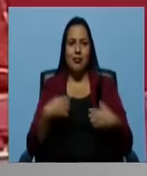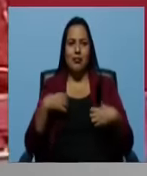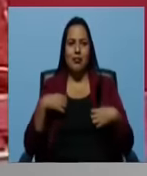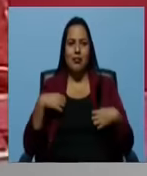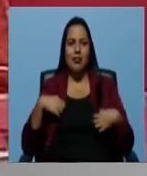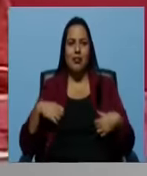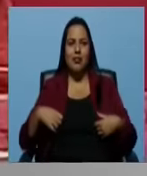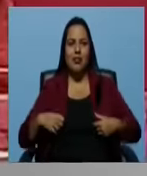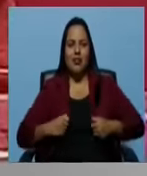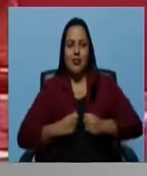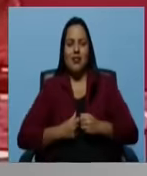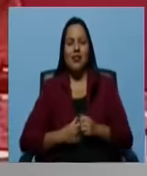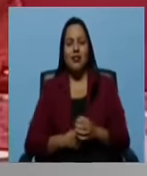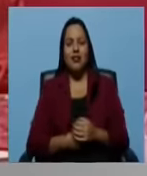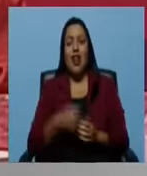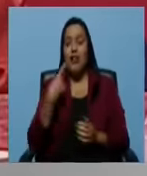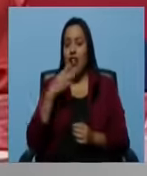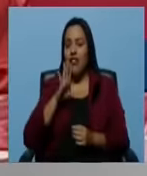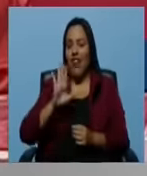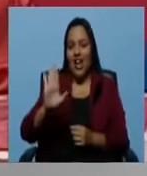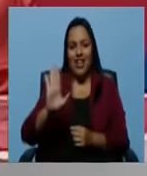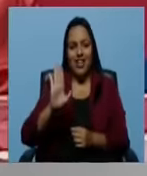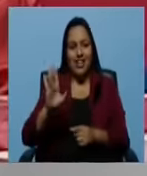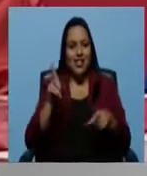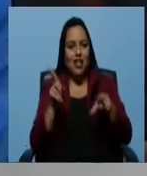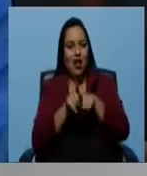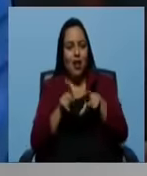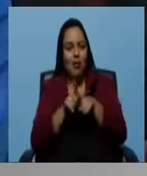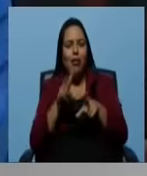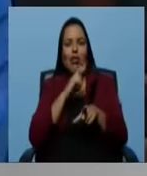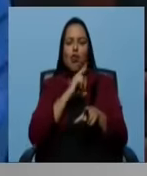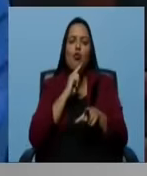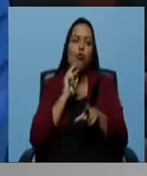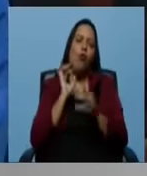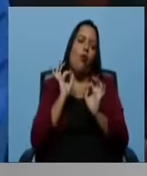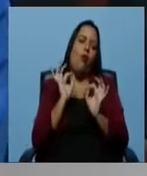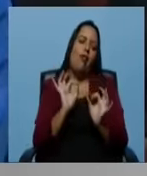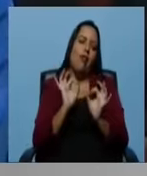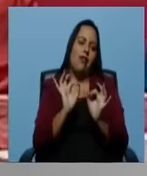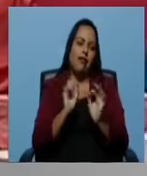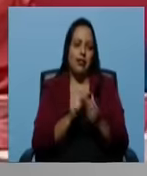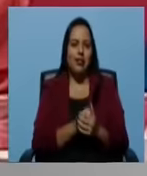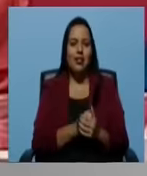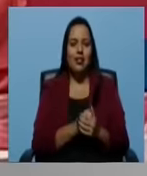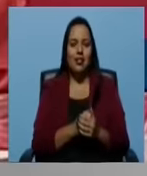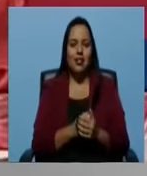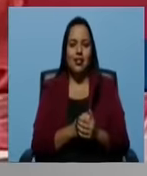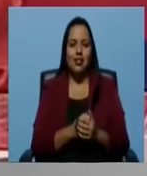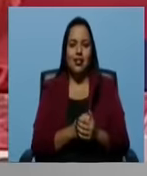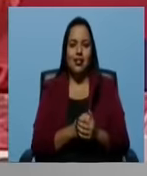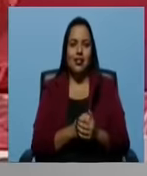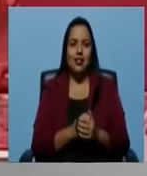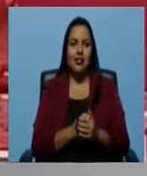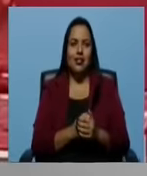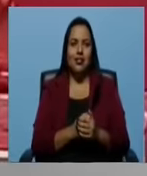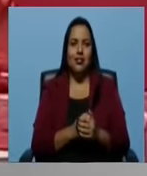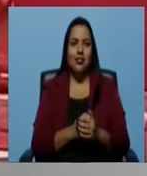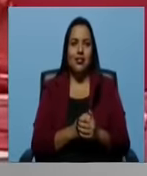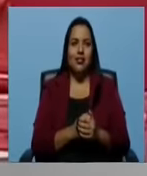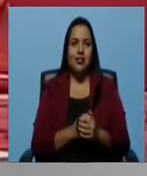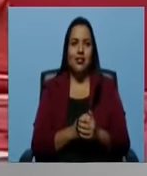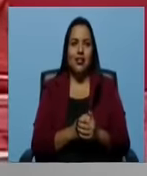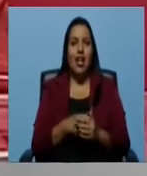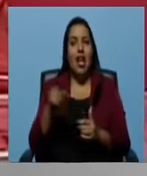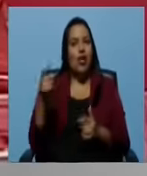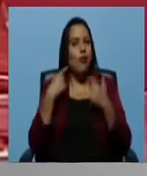La venganza es dulce, dicen por ahí, ¿verdad? Muy dulce, muy dulce. Muy dulce. Yo creo que salieron